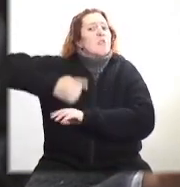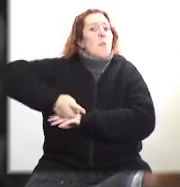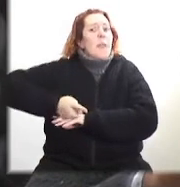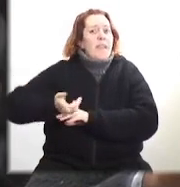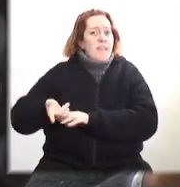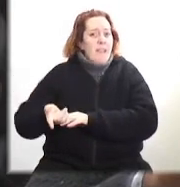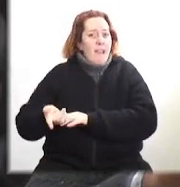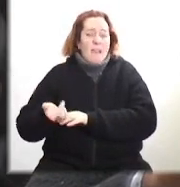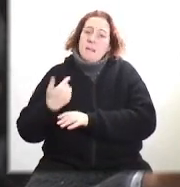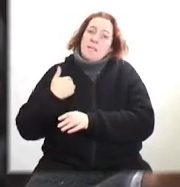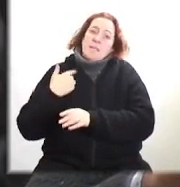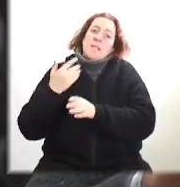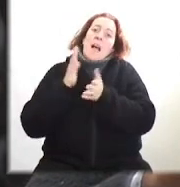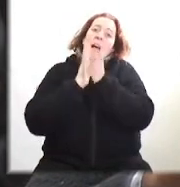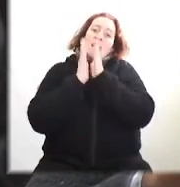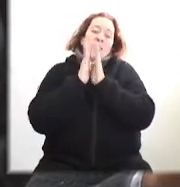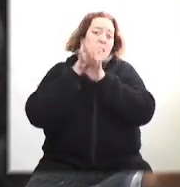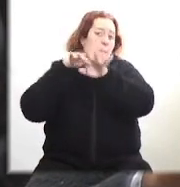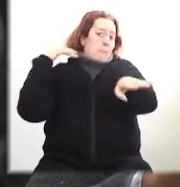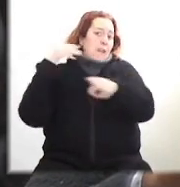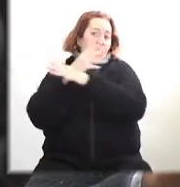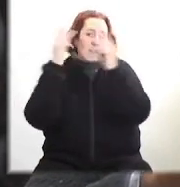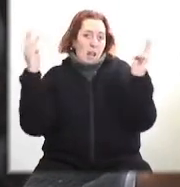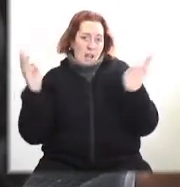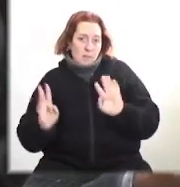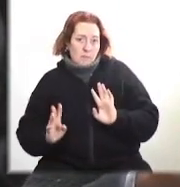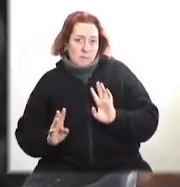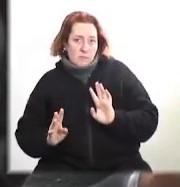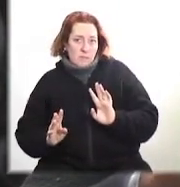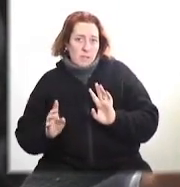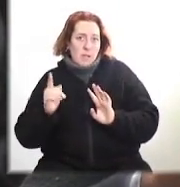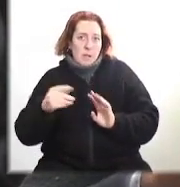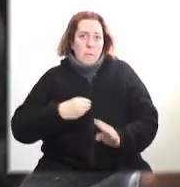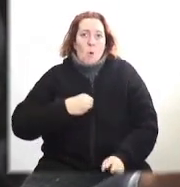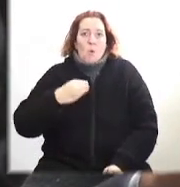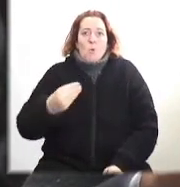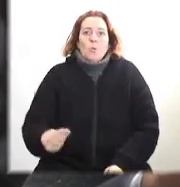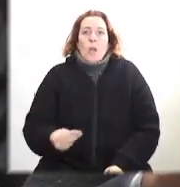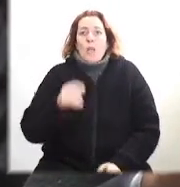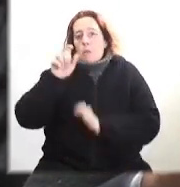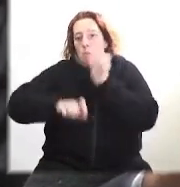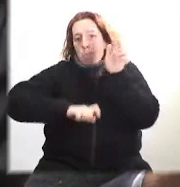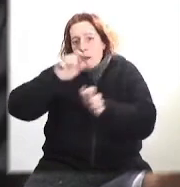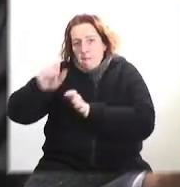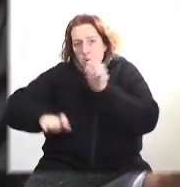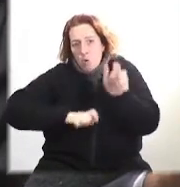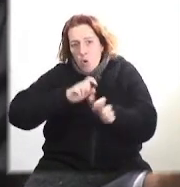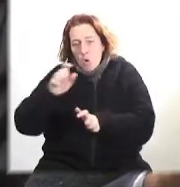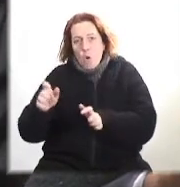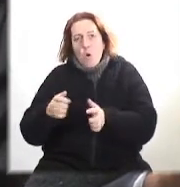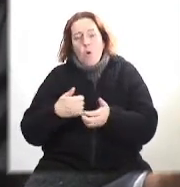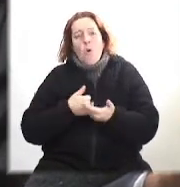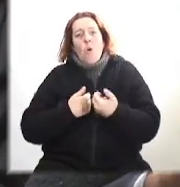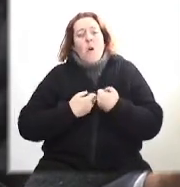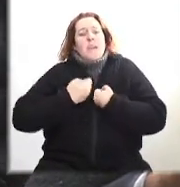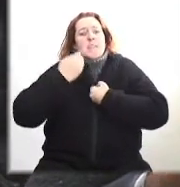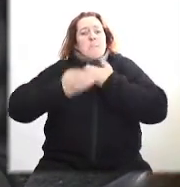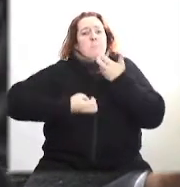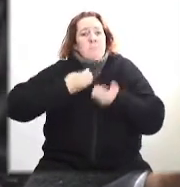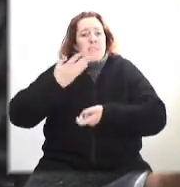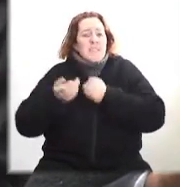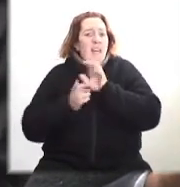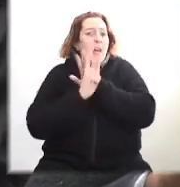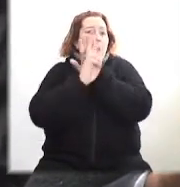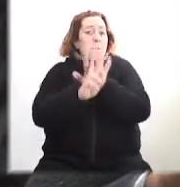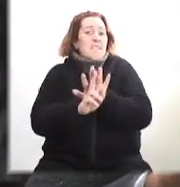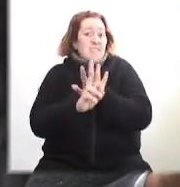hay mayor expresión de la voluntad del pueblo que la voluntad expresada a través de sus representantes. Y